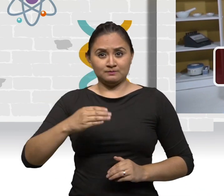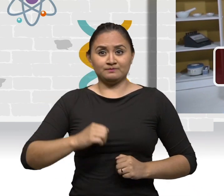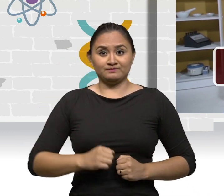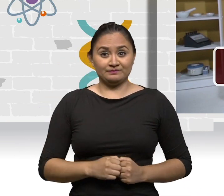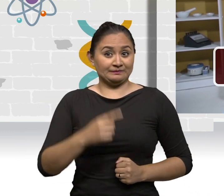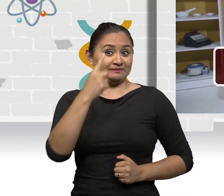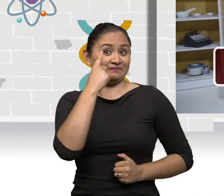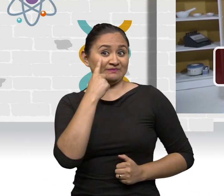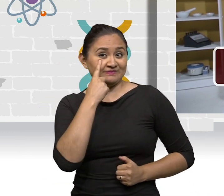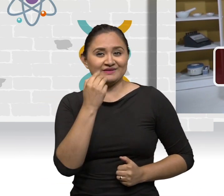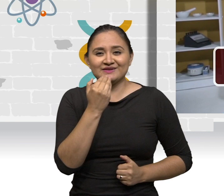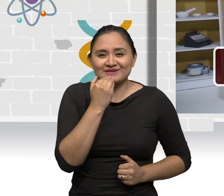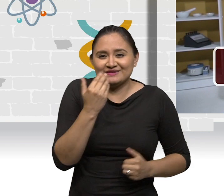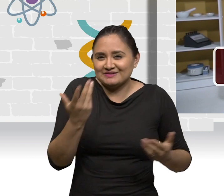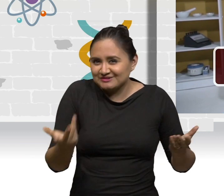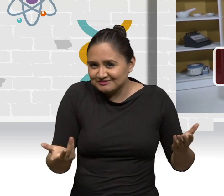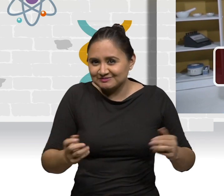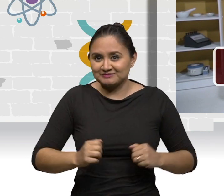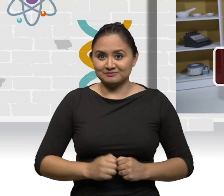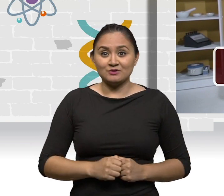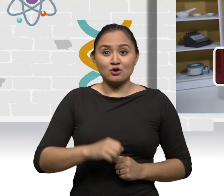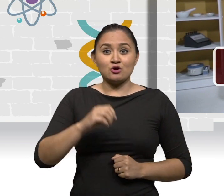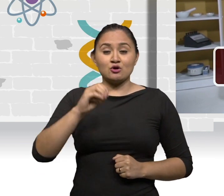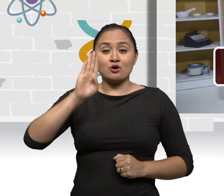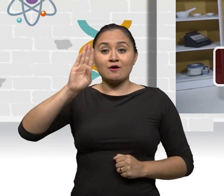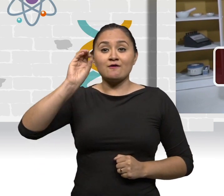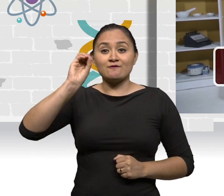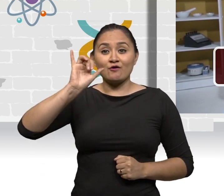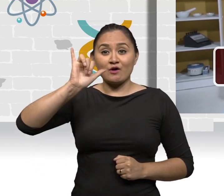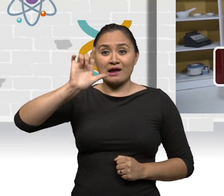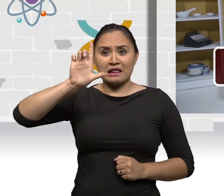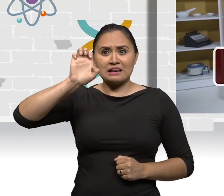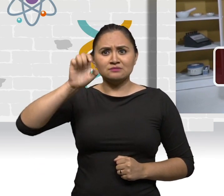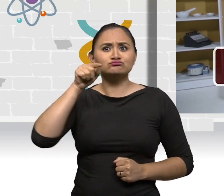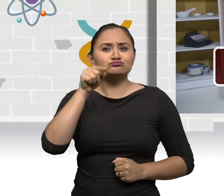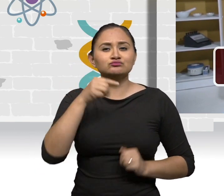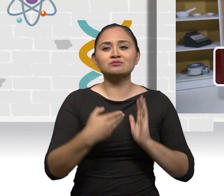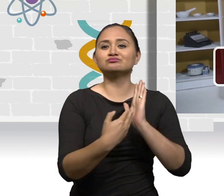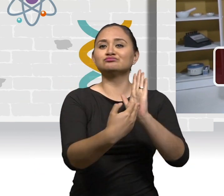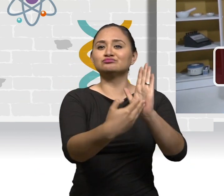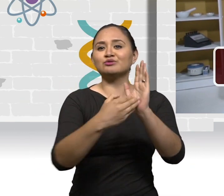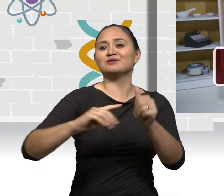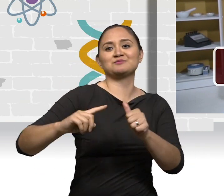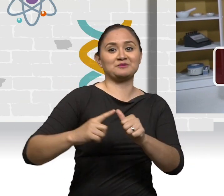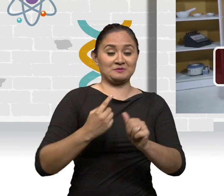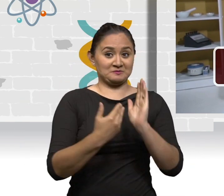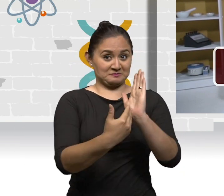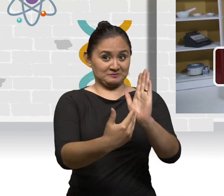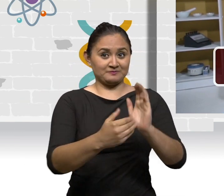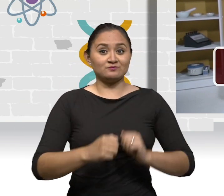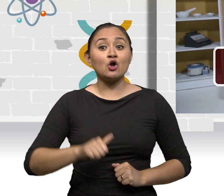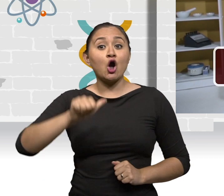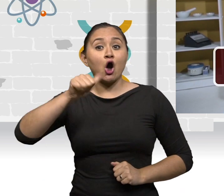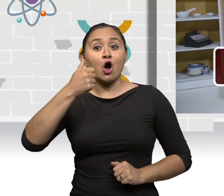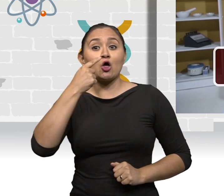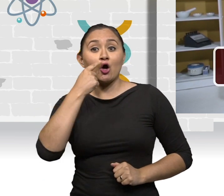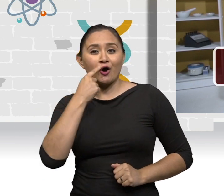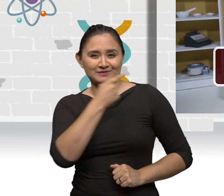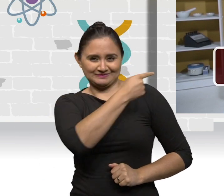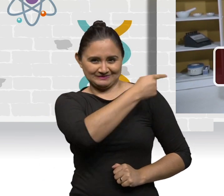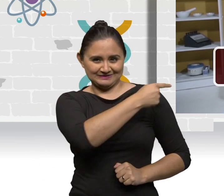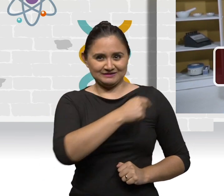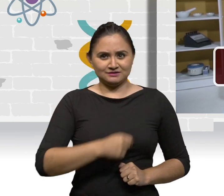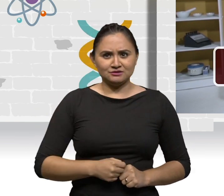En general, se menciona más el experimento de Boyle, debido a que fue quien lo presentó primero. Sin embargo, Marriott llegó a las